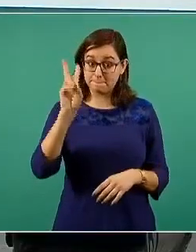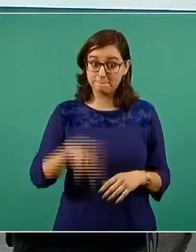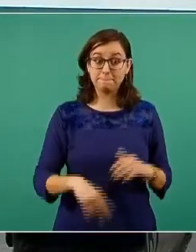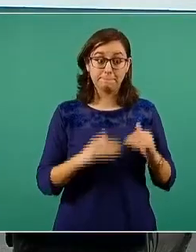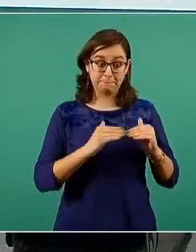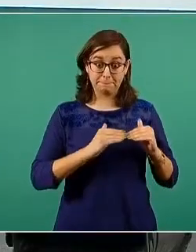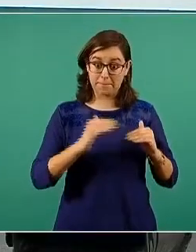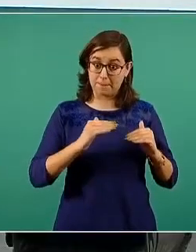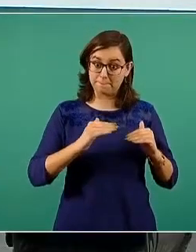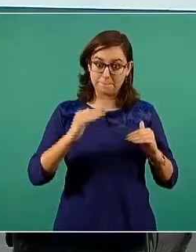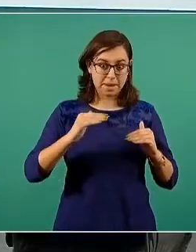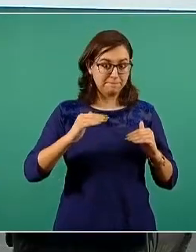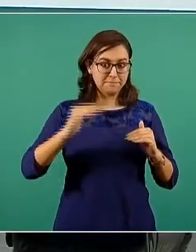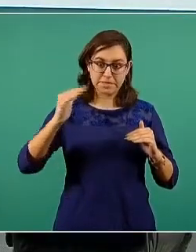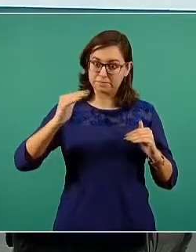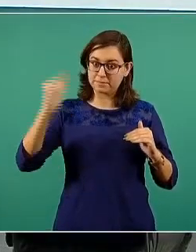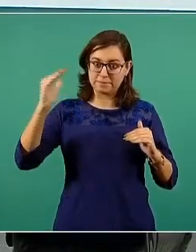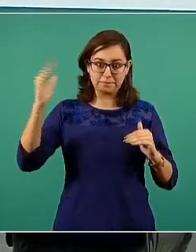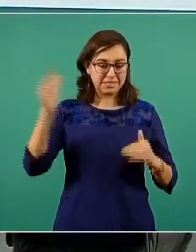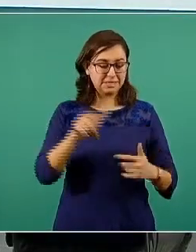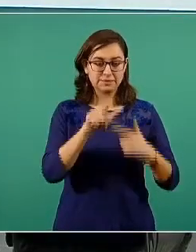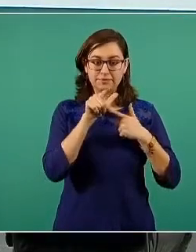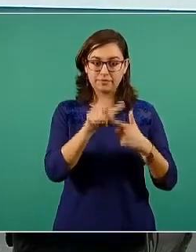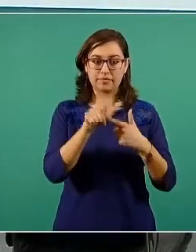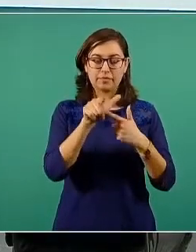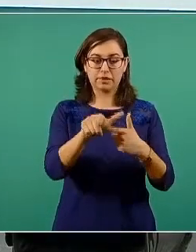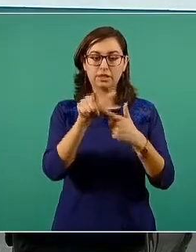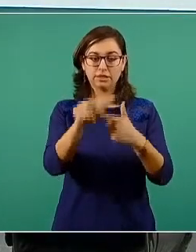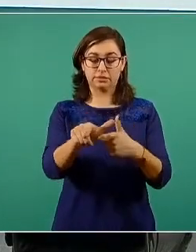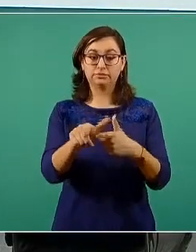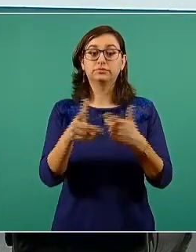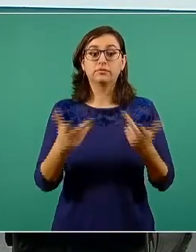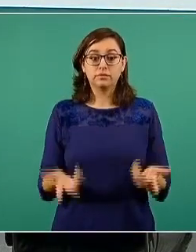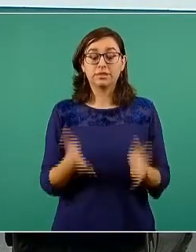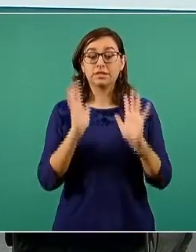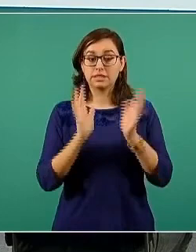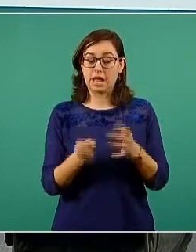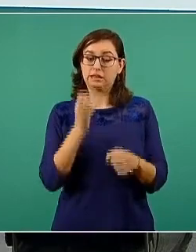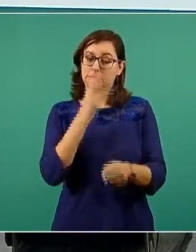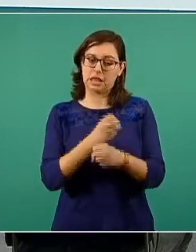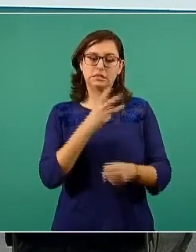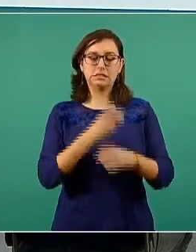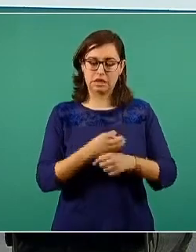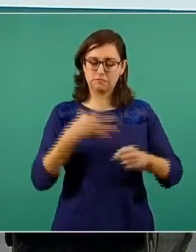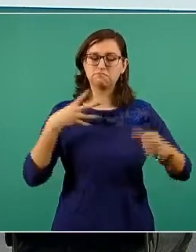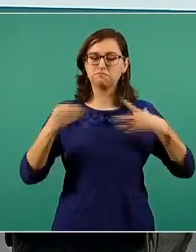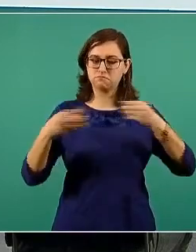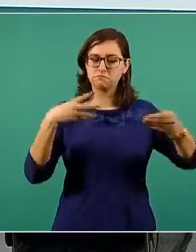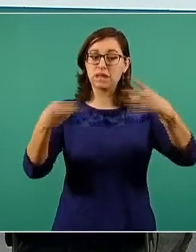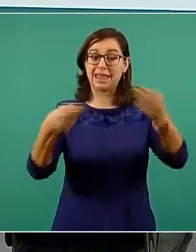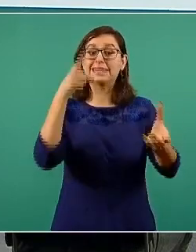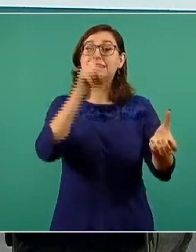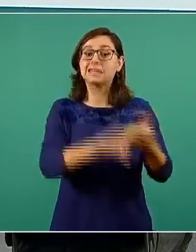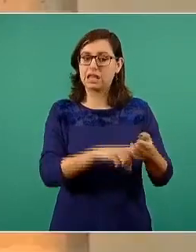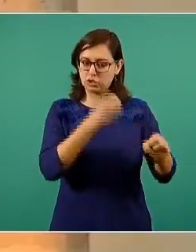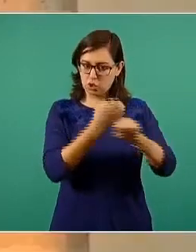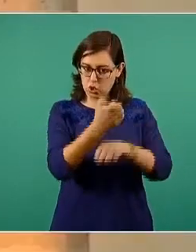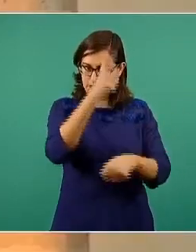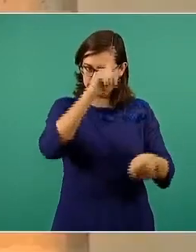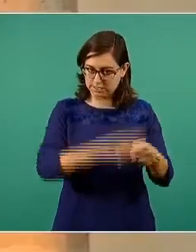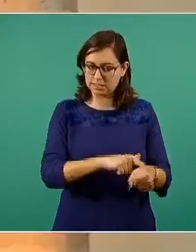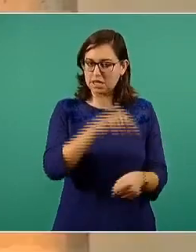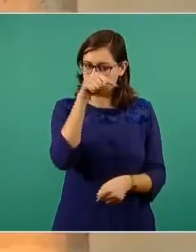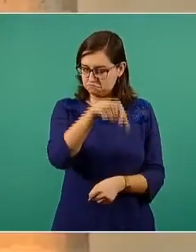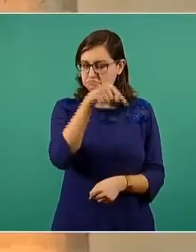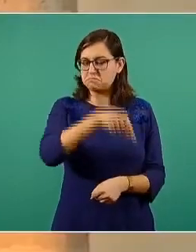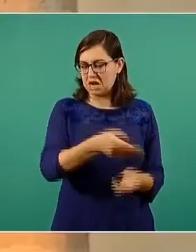descendente continua, que prácticamente representa ya un tercer periodo epidémico, una tercera ola, si lo queremos llamar